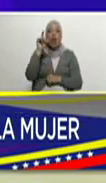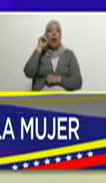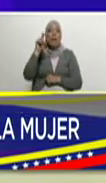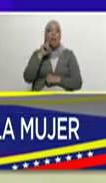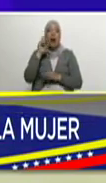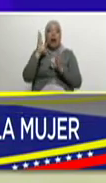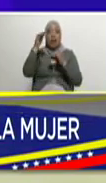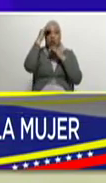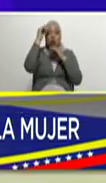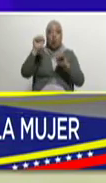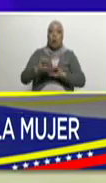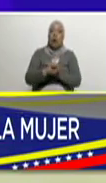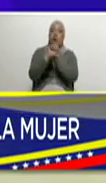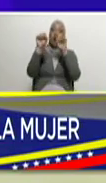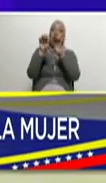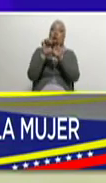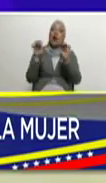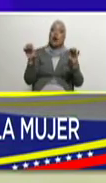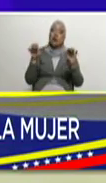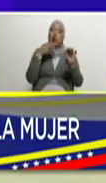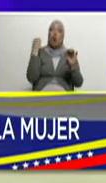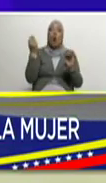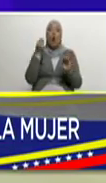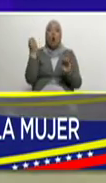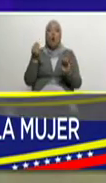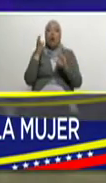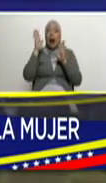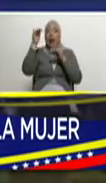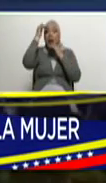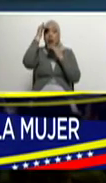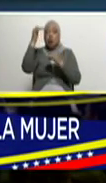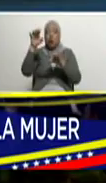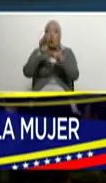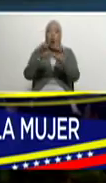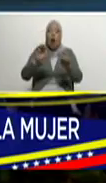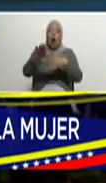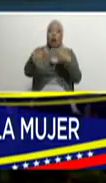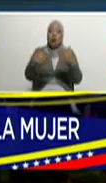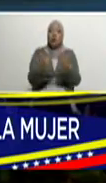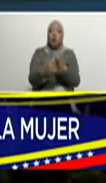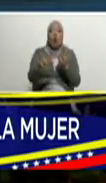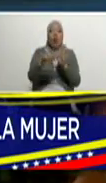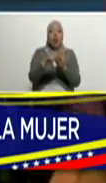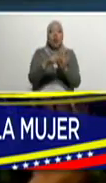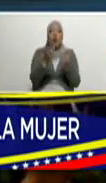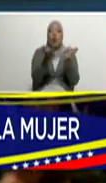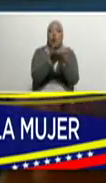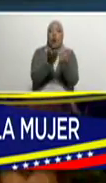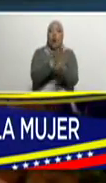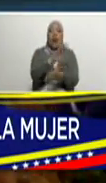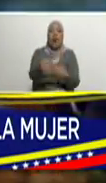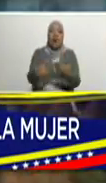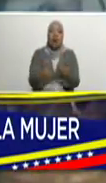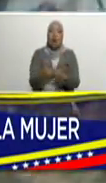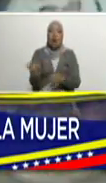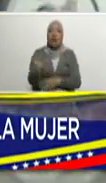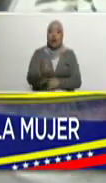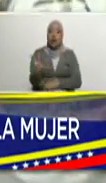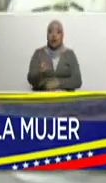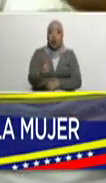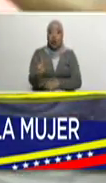embarazo a temprana edad y la educación y la atención en todos los liceos y colegios del país.